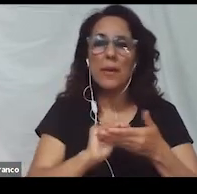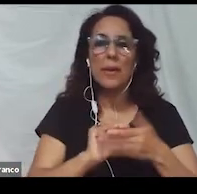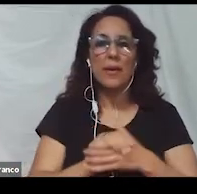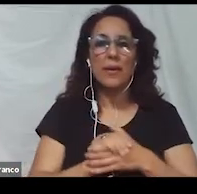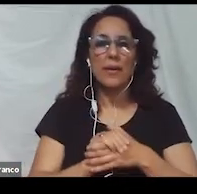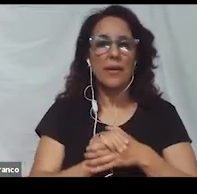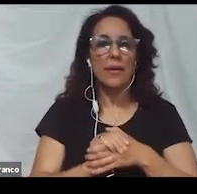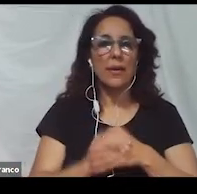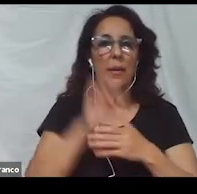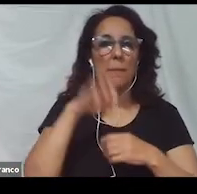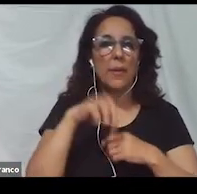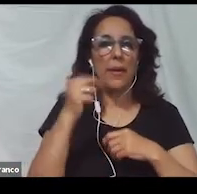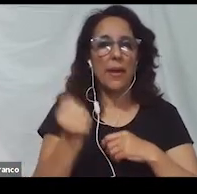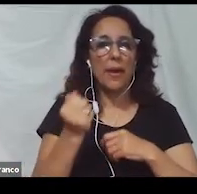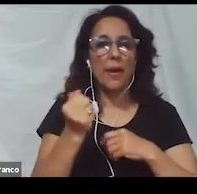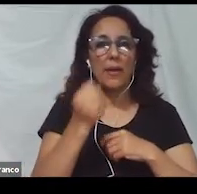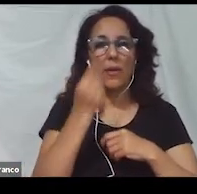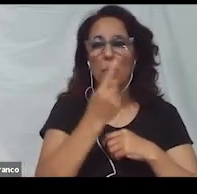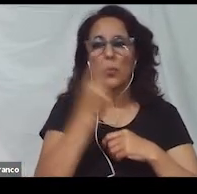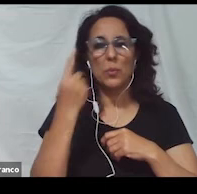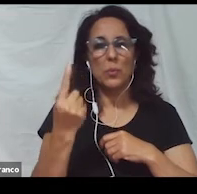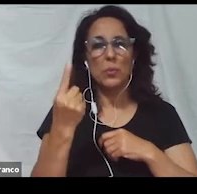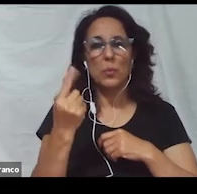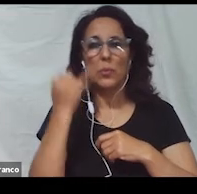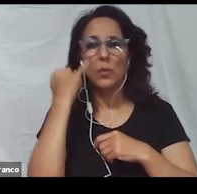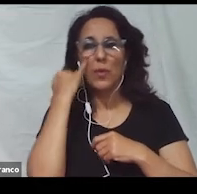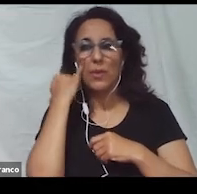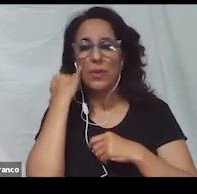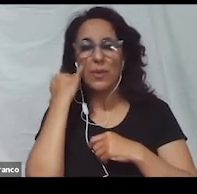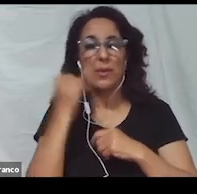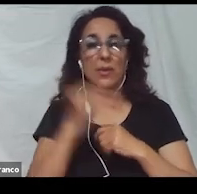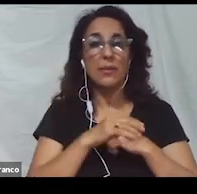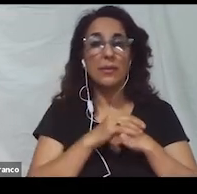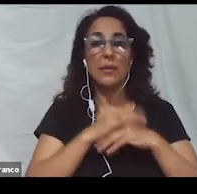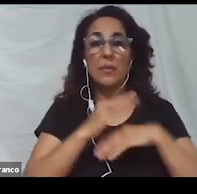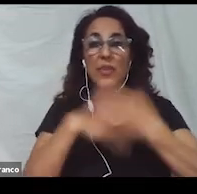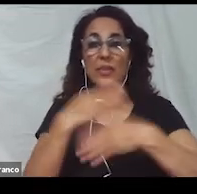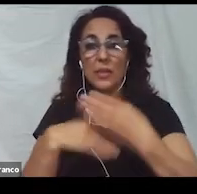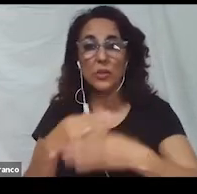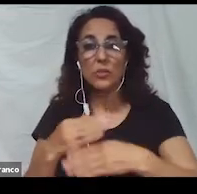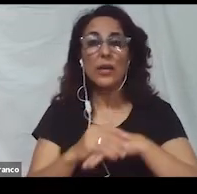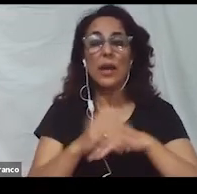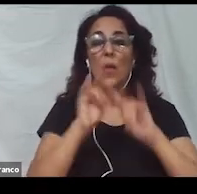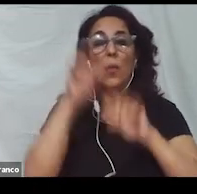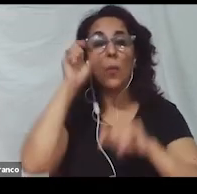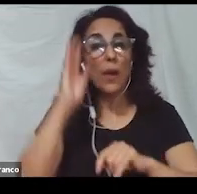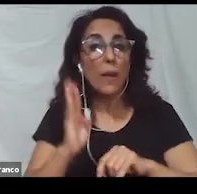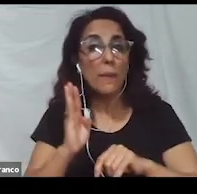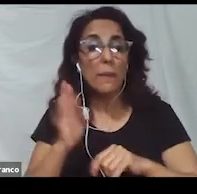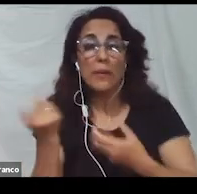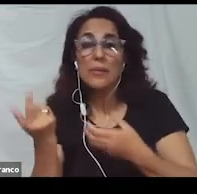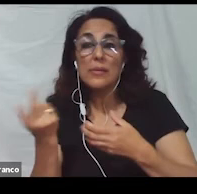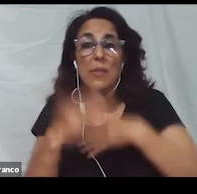PA11Y, ¿ok? Son quizás más importantes para nosotros los desarrolladores porque primero son de código abierto, se pueden descargar